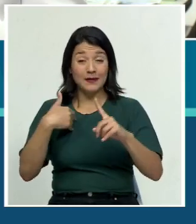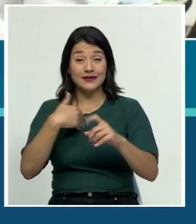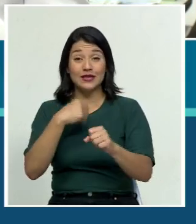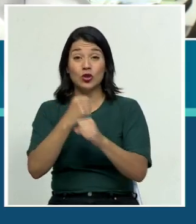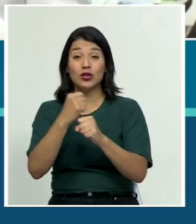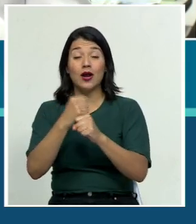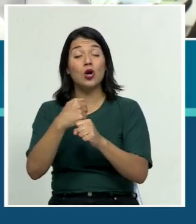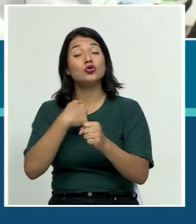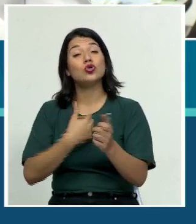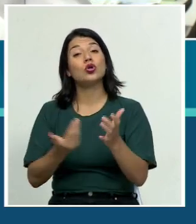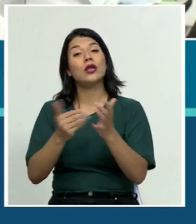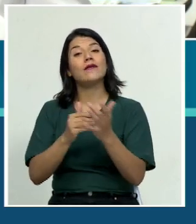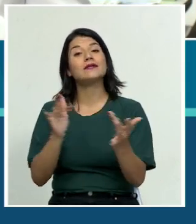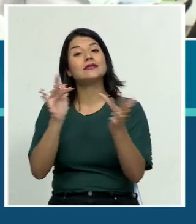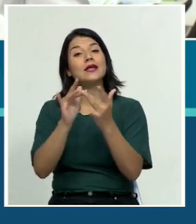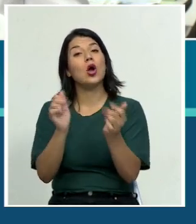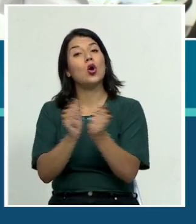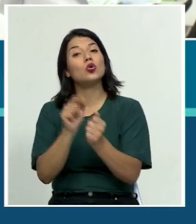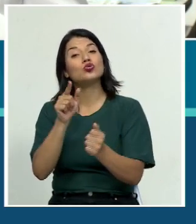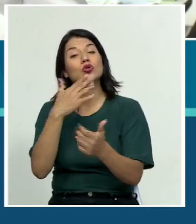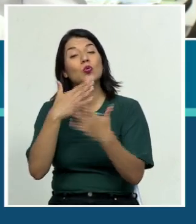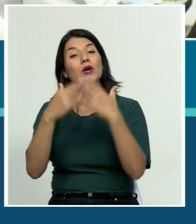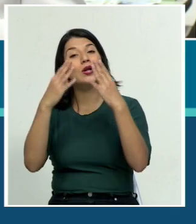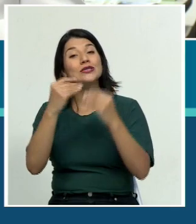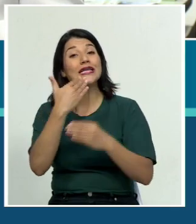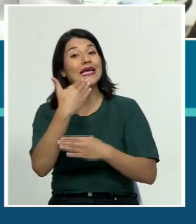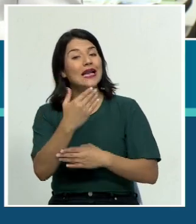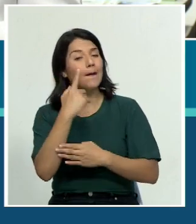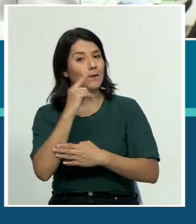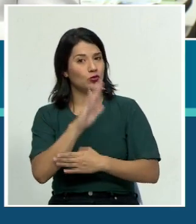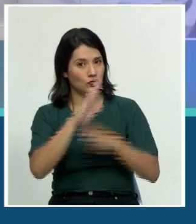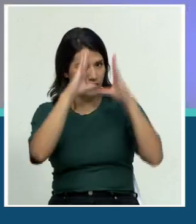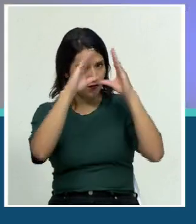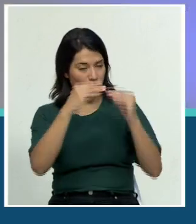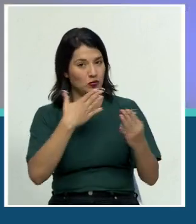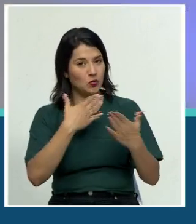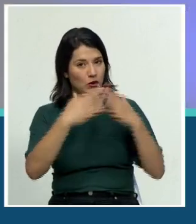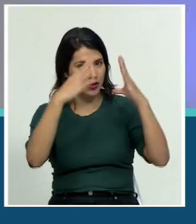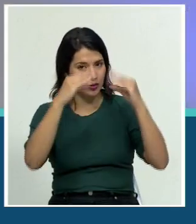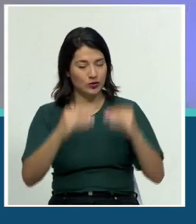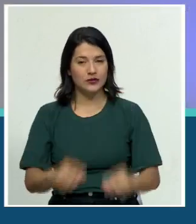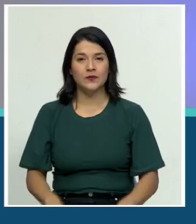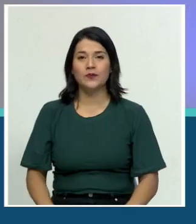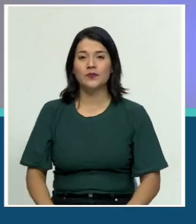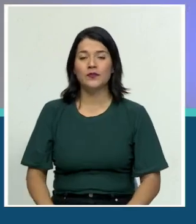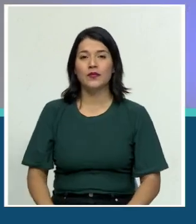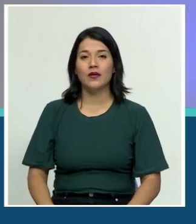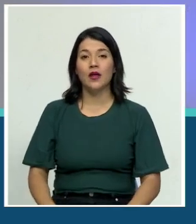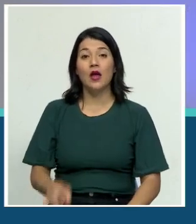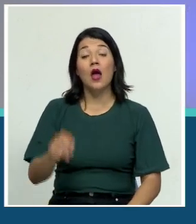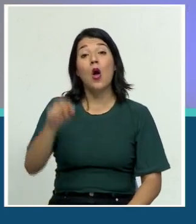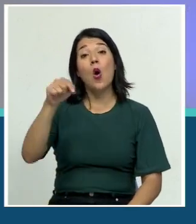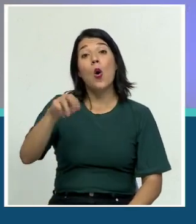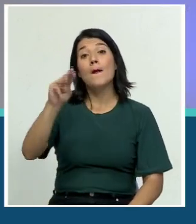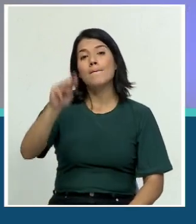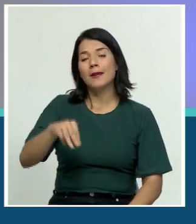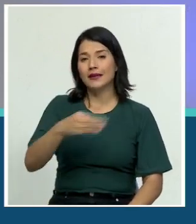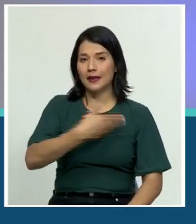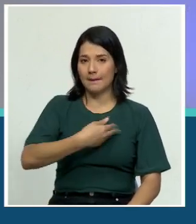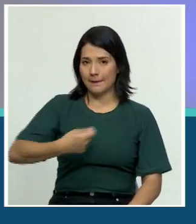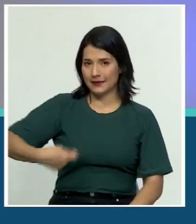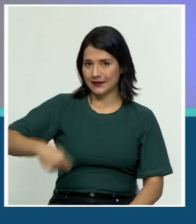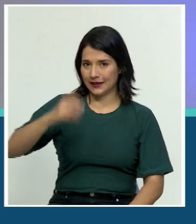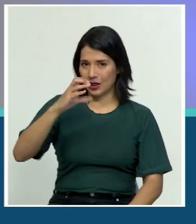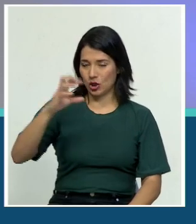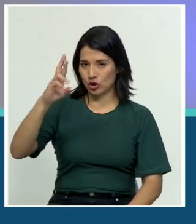tiene más noticias. Buenas noches. Gracias, Ana Marta, por este reporte. Muy buenas noches. Este martes, el presidente de la República tuvo un